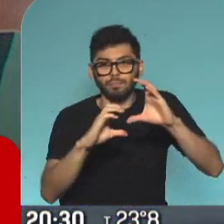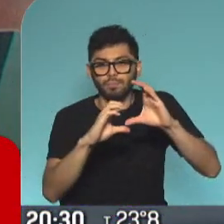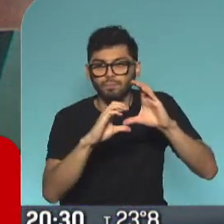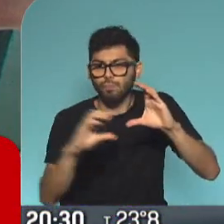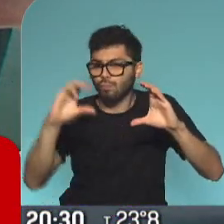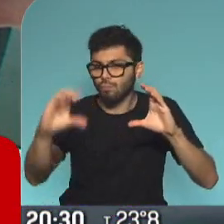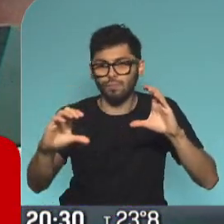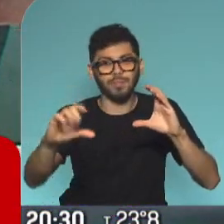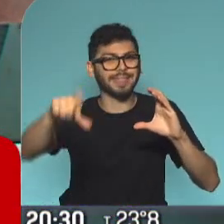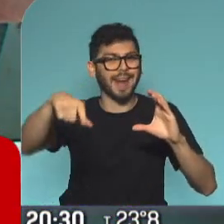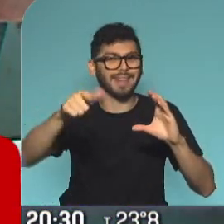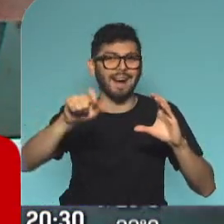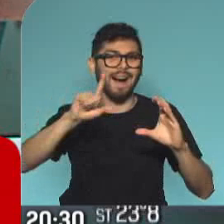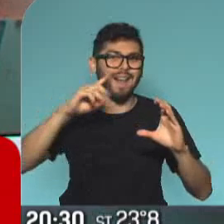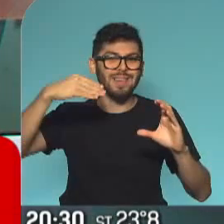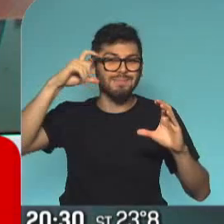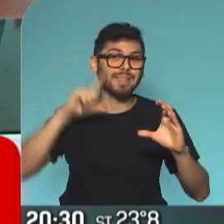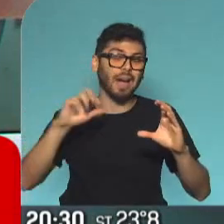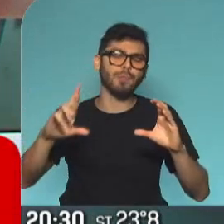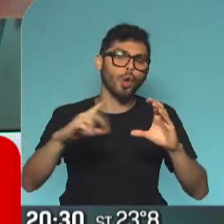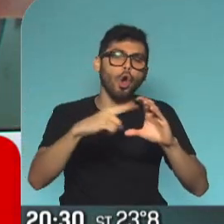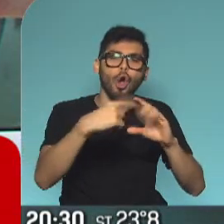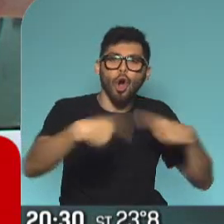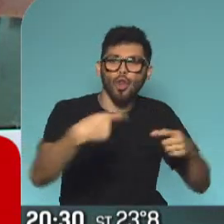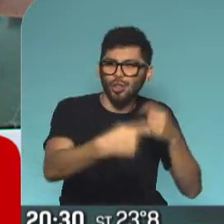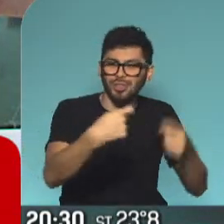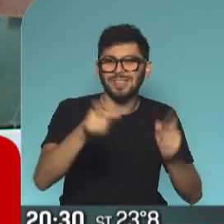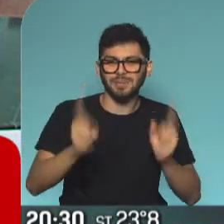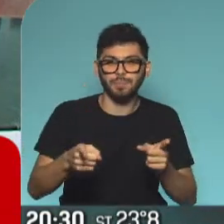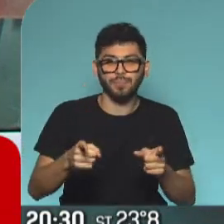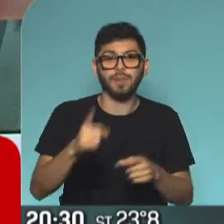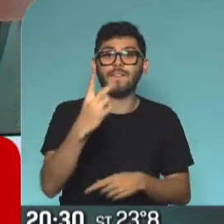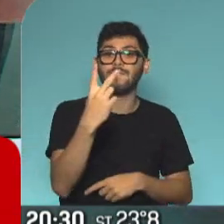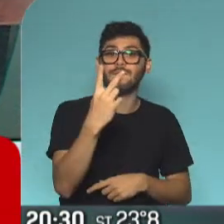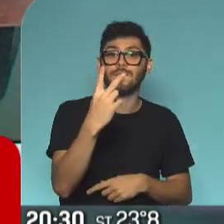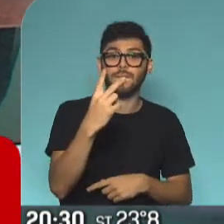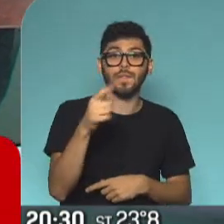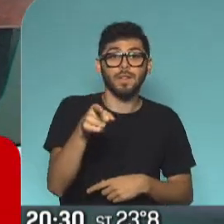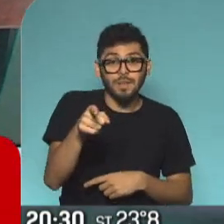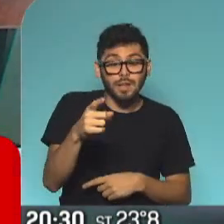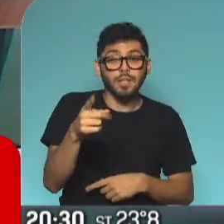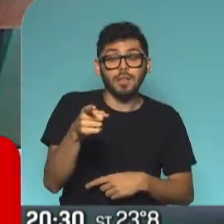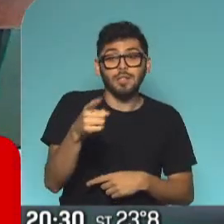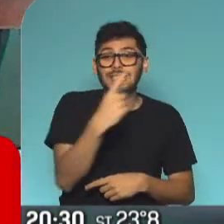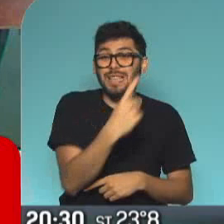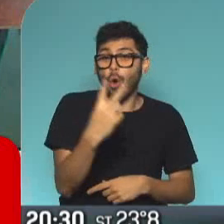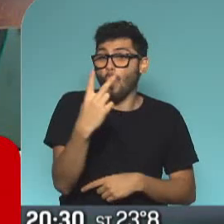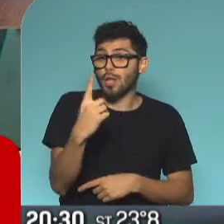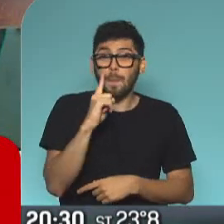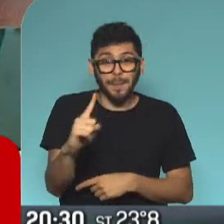recorriendo otras áreas, ¿no? 121.600 millones de pesos básicamente destinado en estas